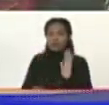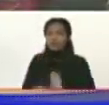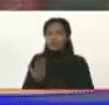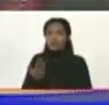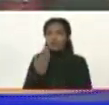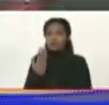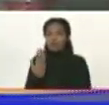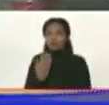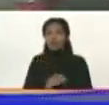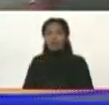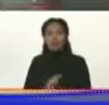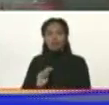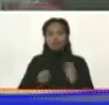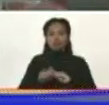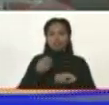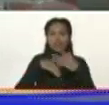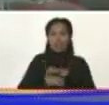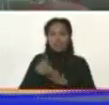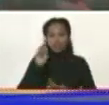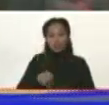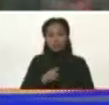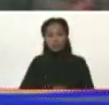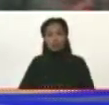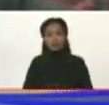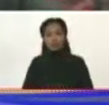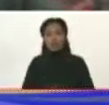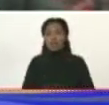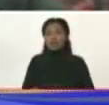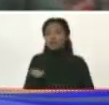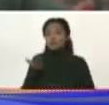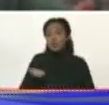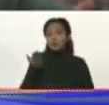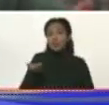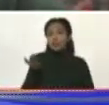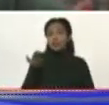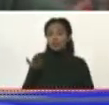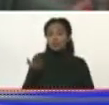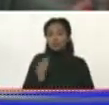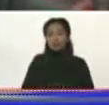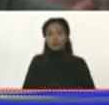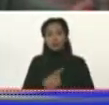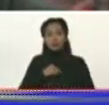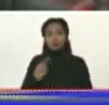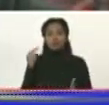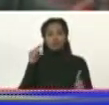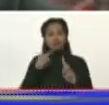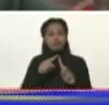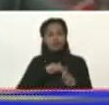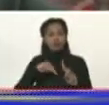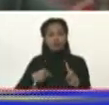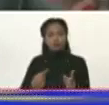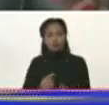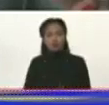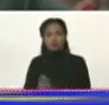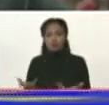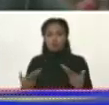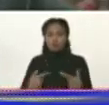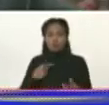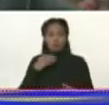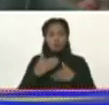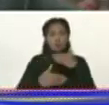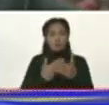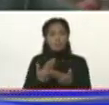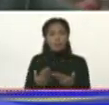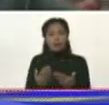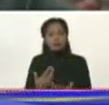manera transversal y de manera integral. Eso es muy importante y fue nuestro principal objetivo. Y venimos avanzando en